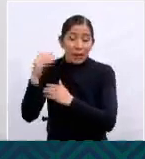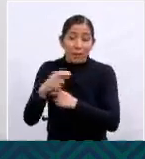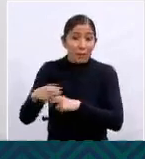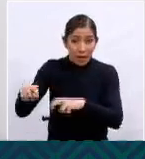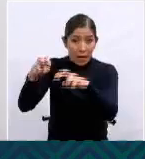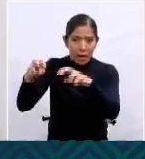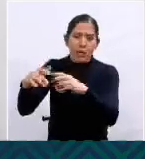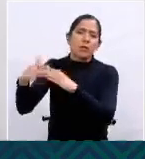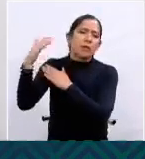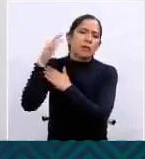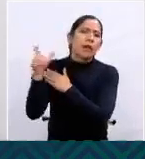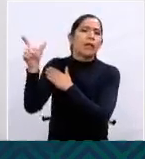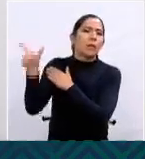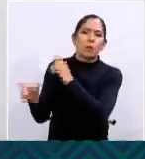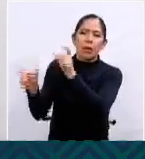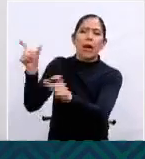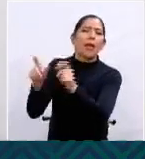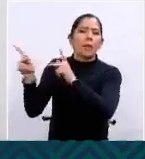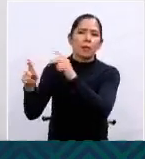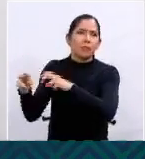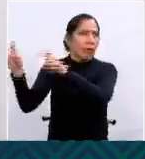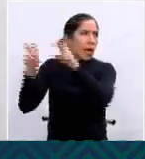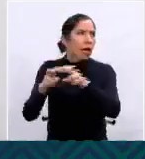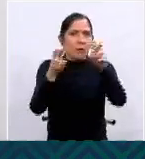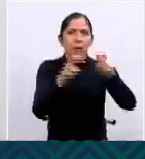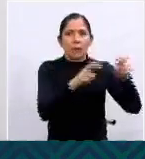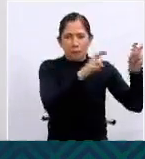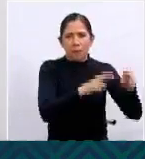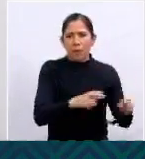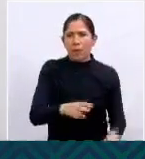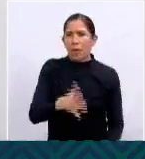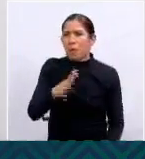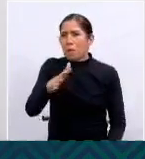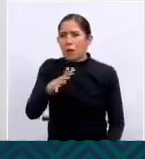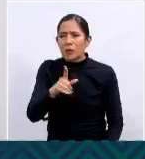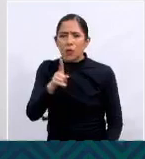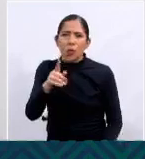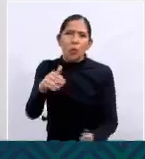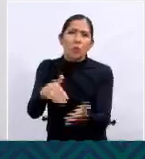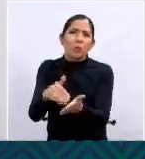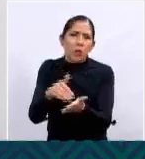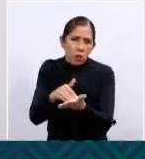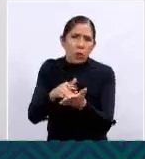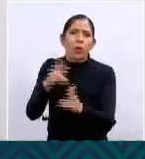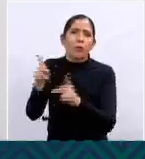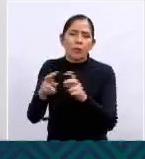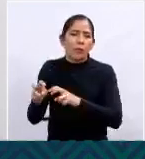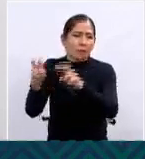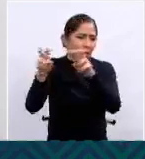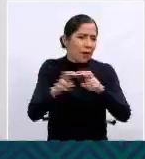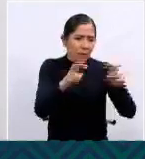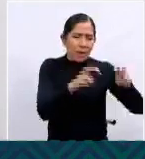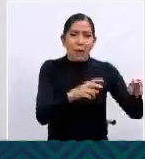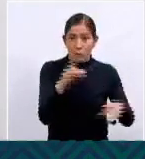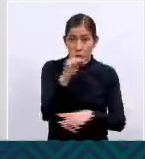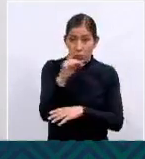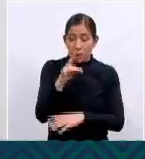De este total de más de 1.000.000 de bolivianos viajando por el territorio nacional, de este total,